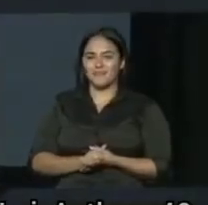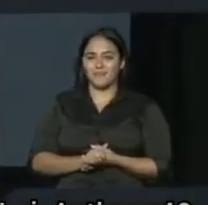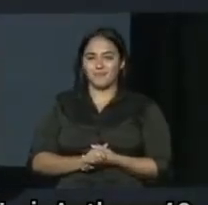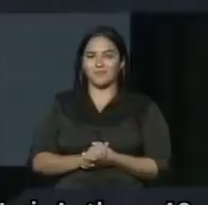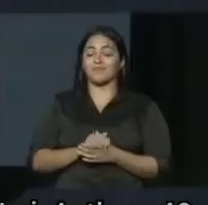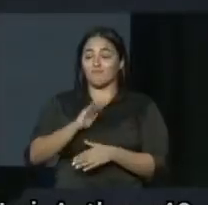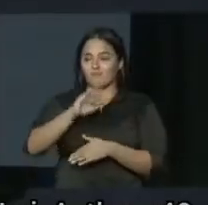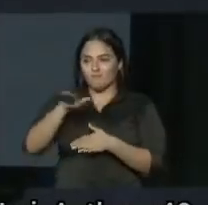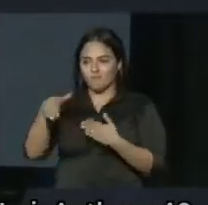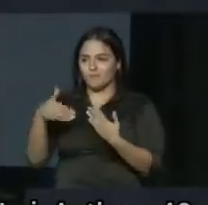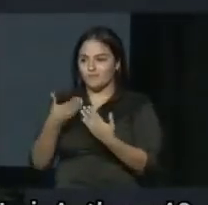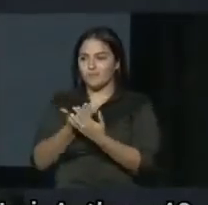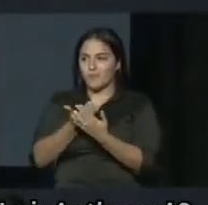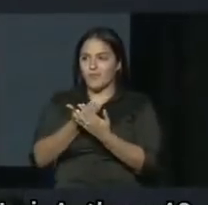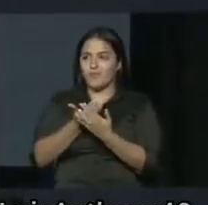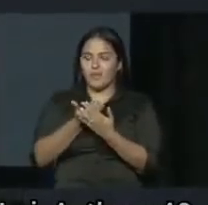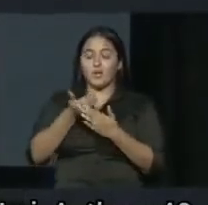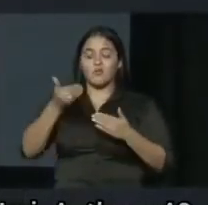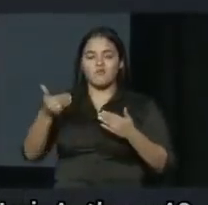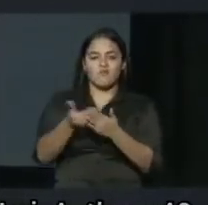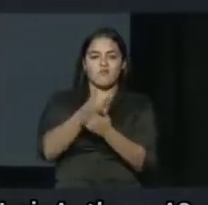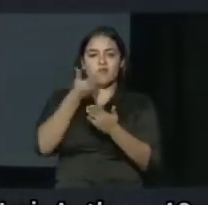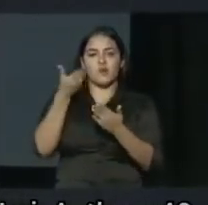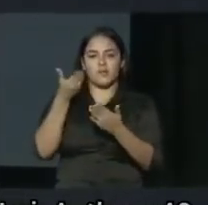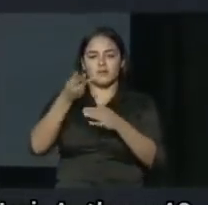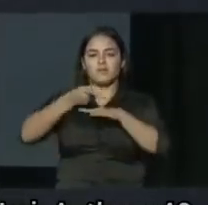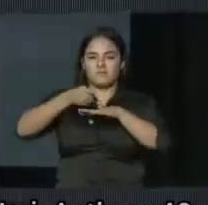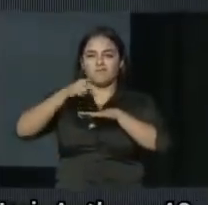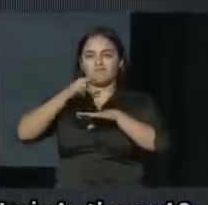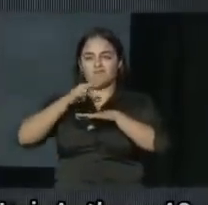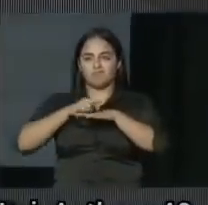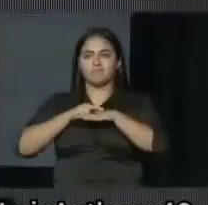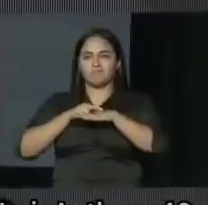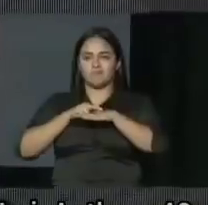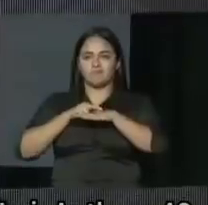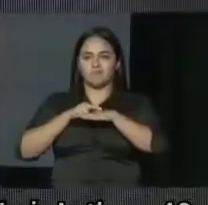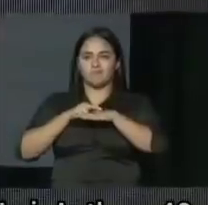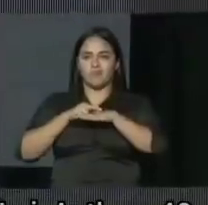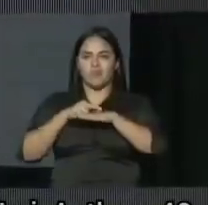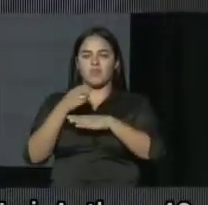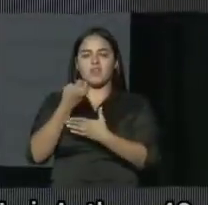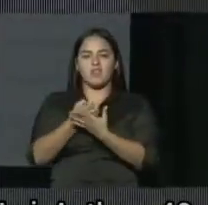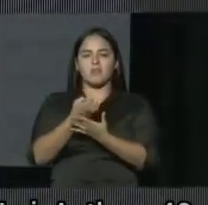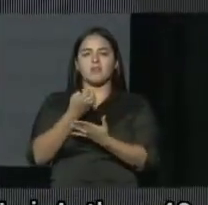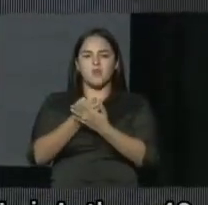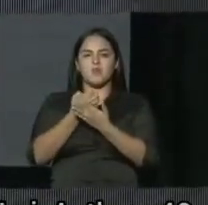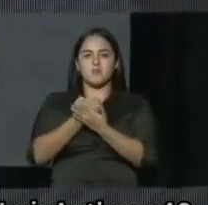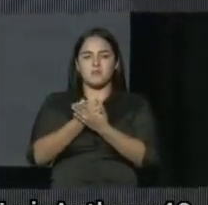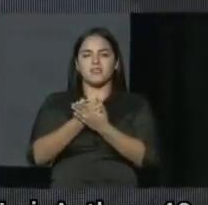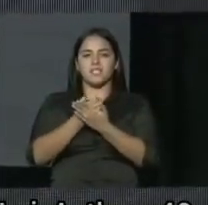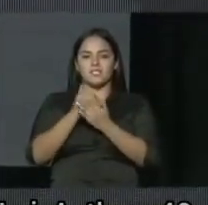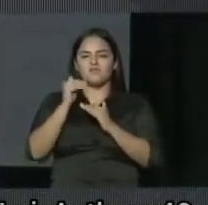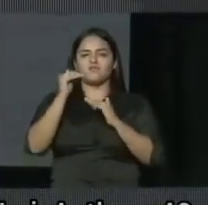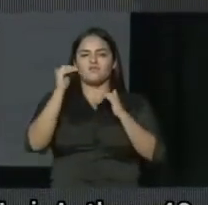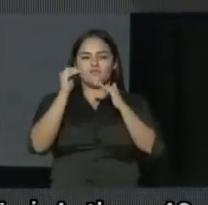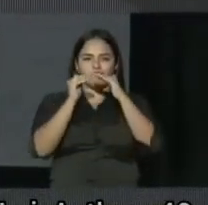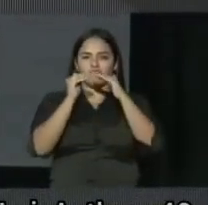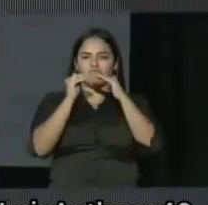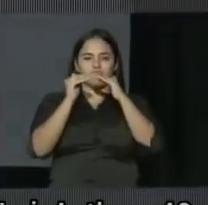Todos queremos un nuevo Puerto Rico con sus finanzas en orden y sin junta